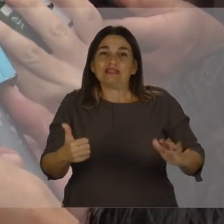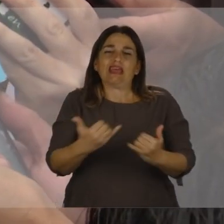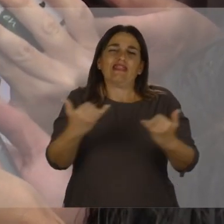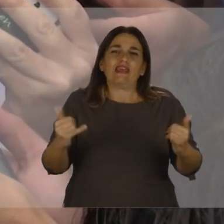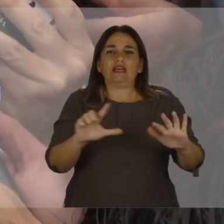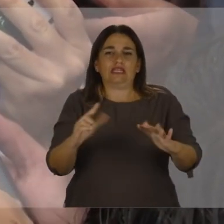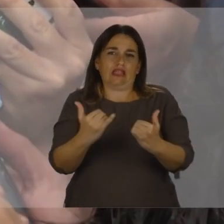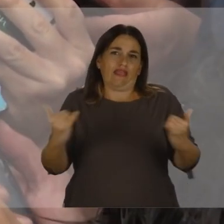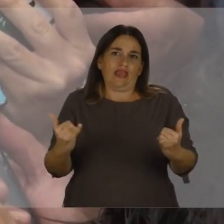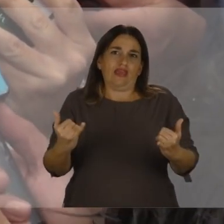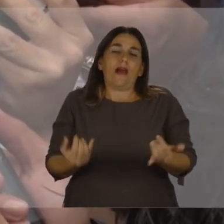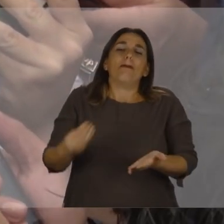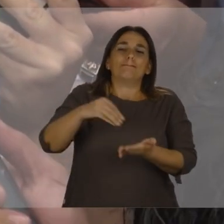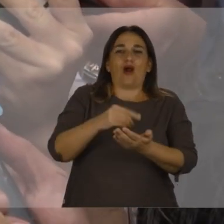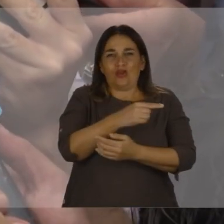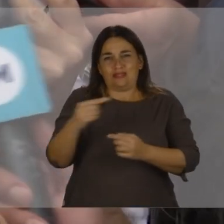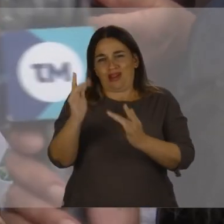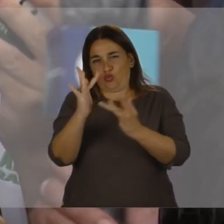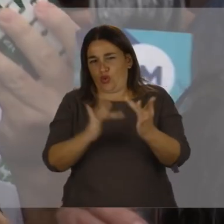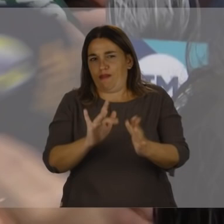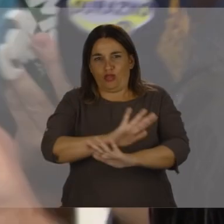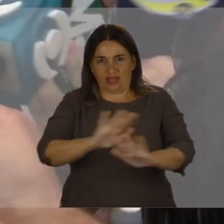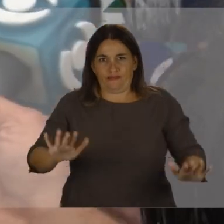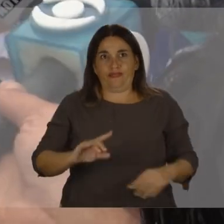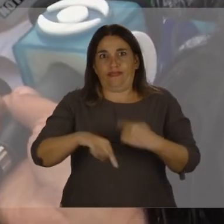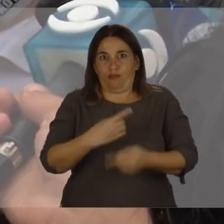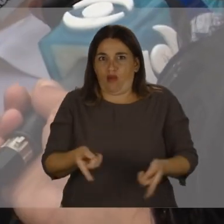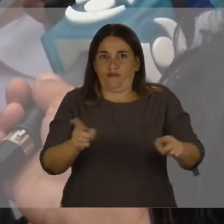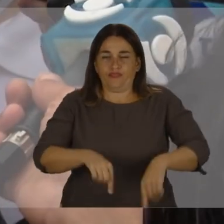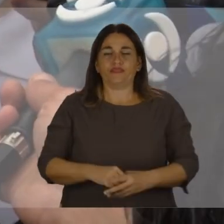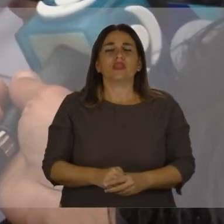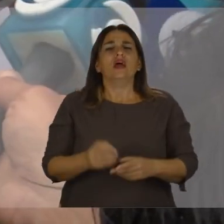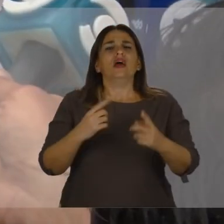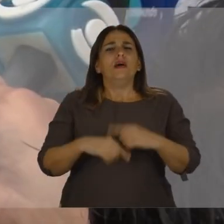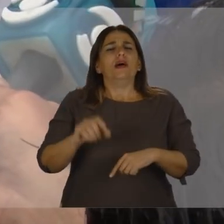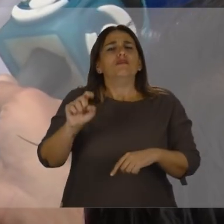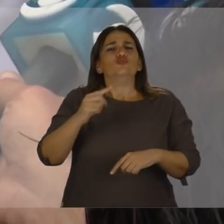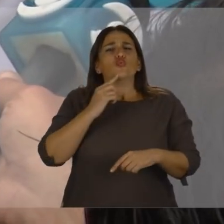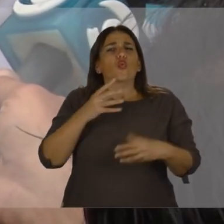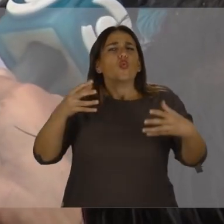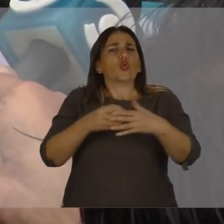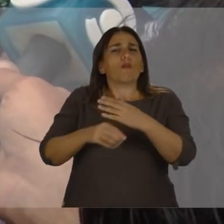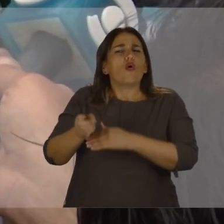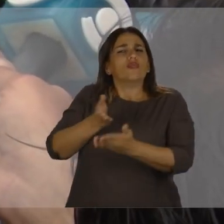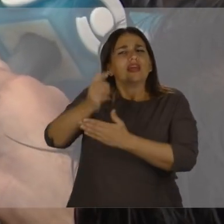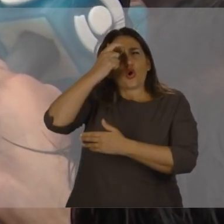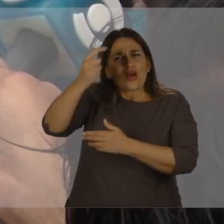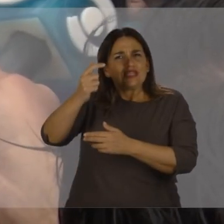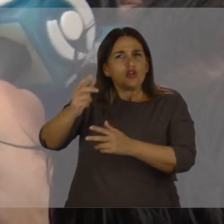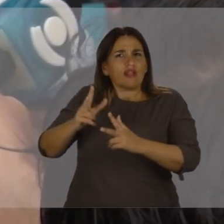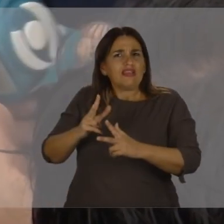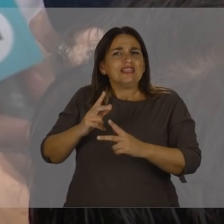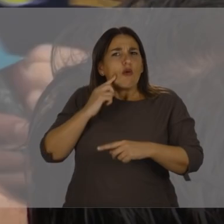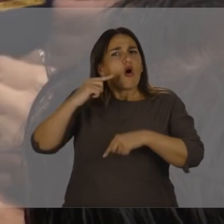estos 6 o 7 días más las vacaciones. Ahora, ¿esto va en camino de lo que recomendaba el Gacho, de no cerrar los centros educativos? ¿Va en el mismo camino